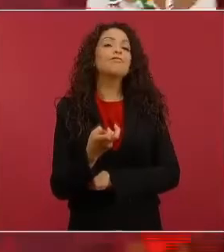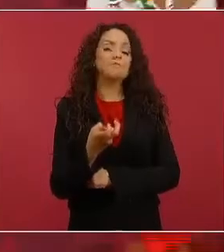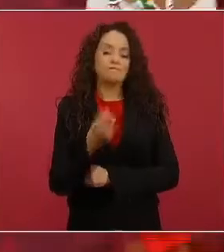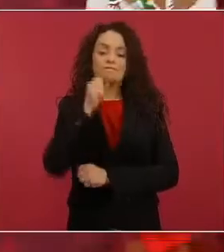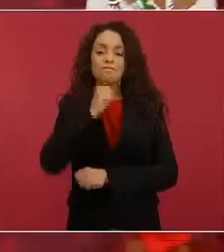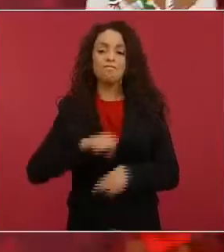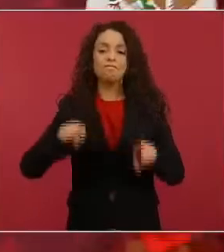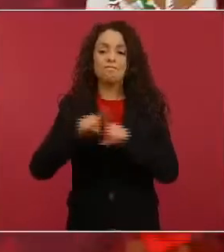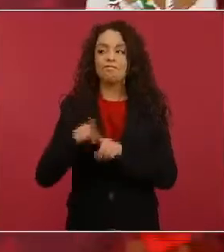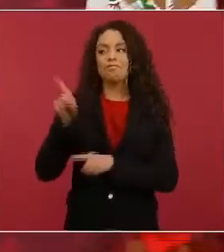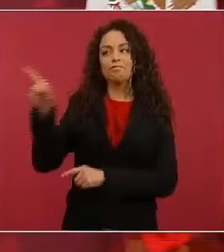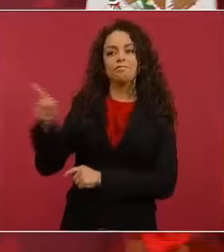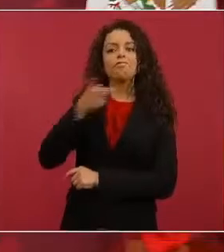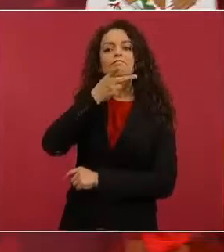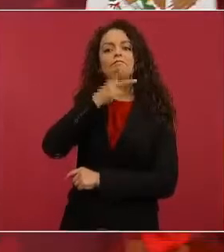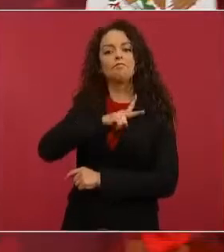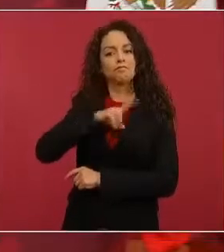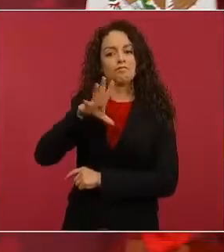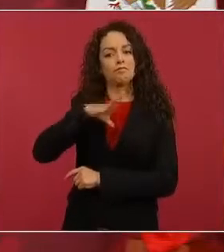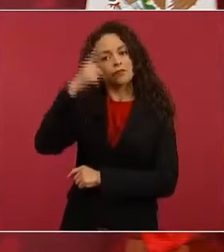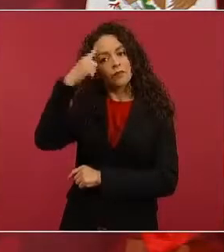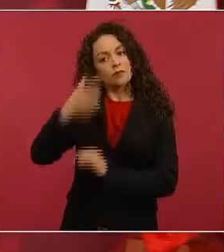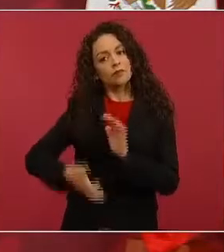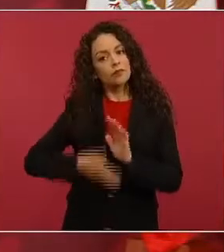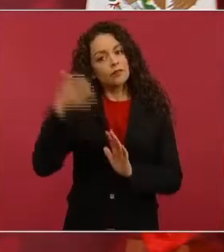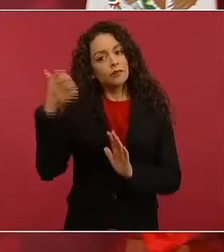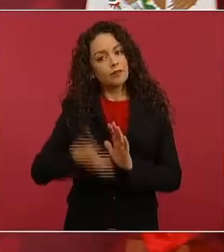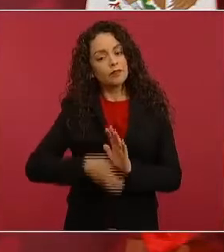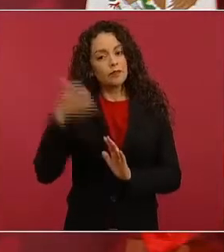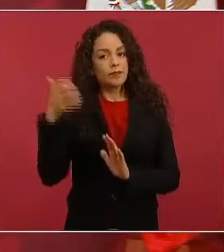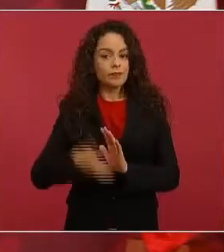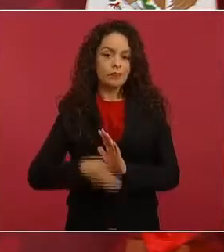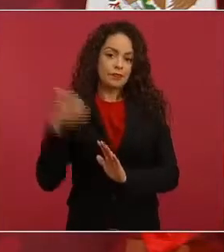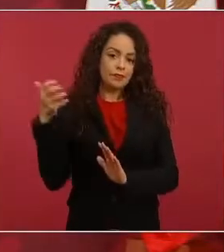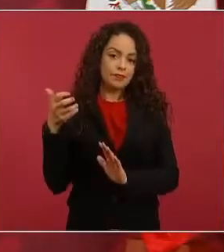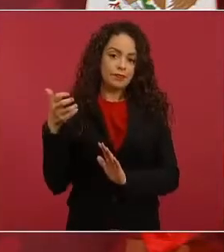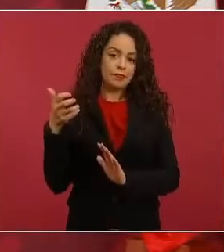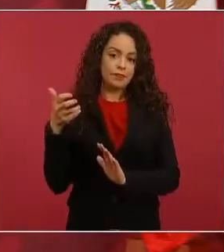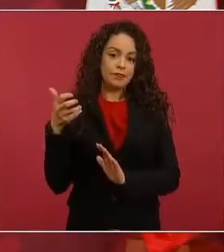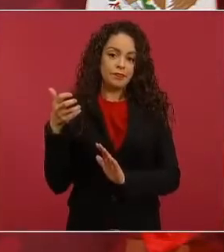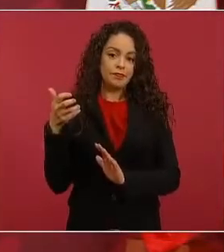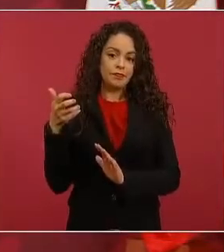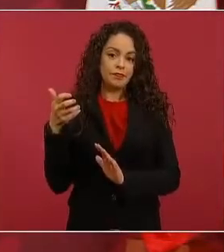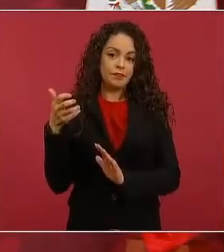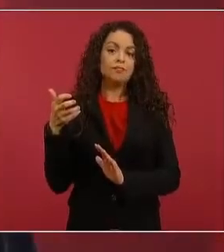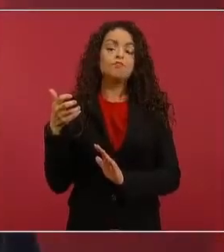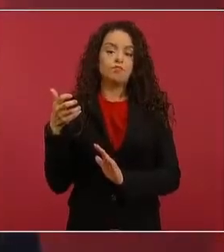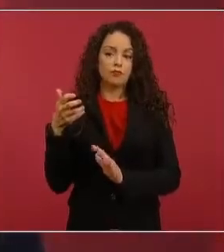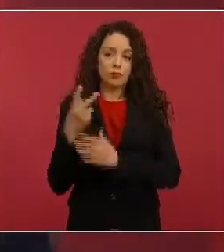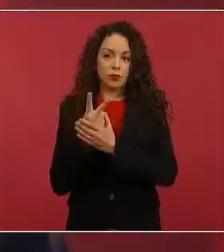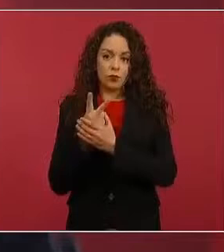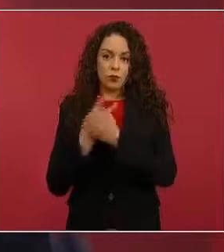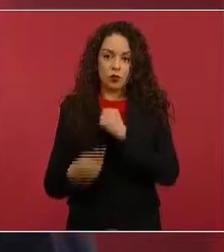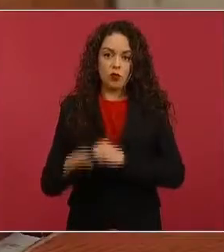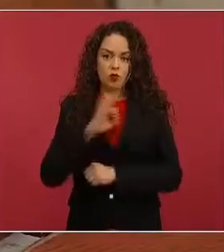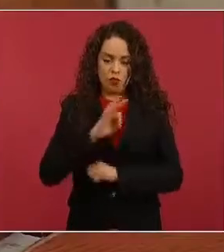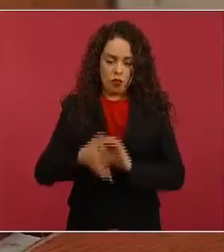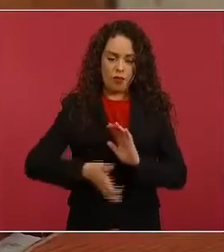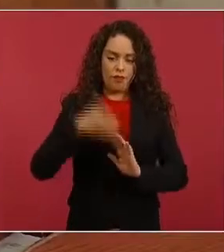tiene Pemex. un yacimiento compartido.